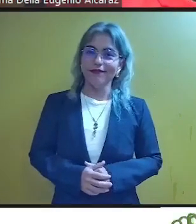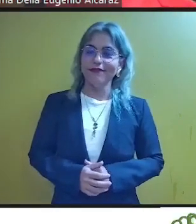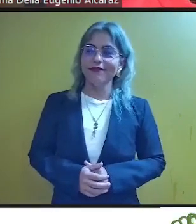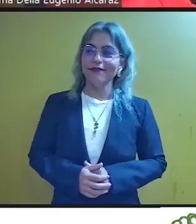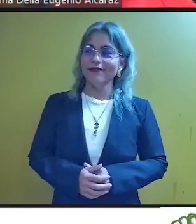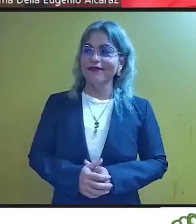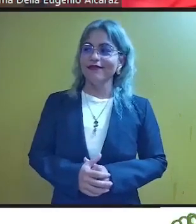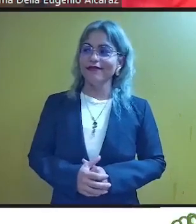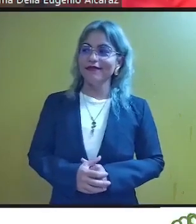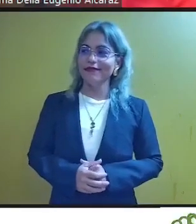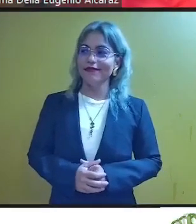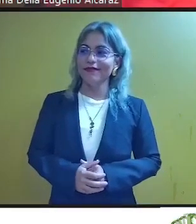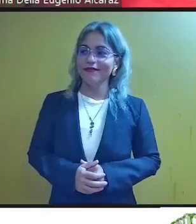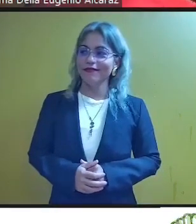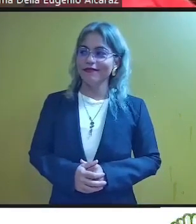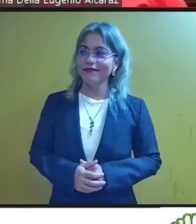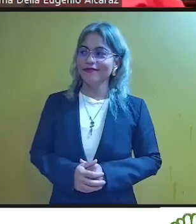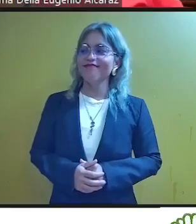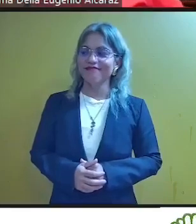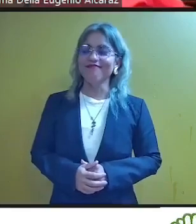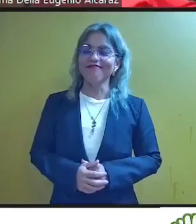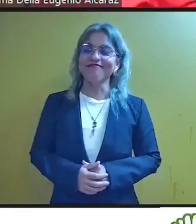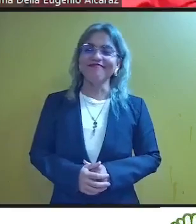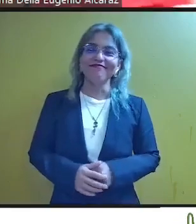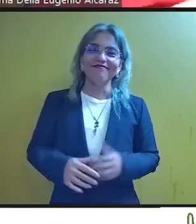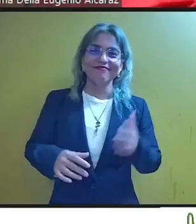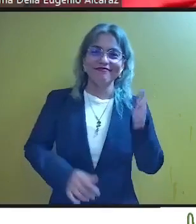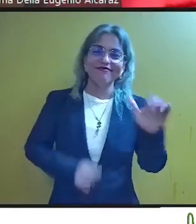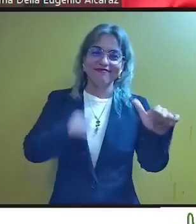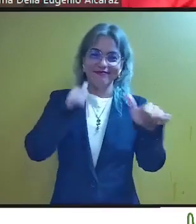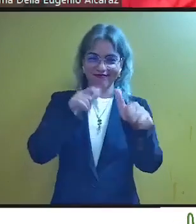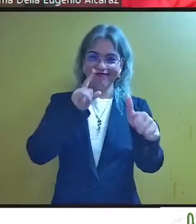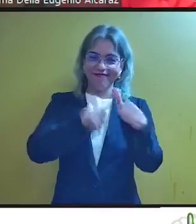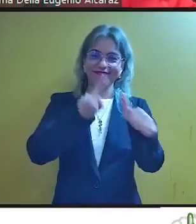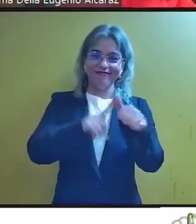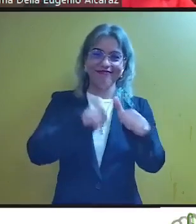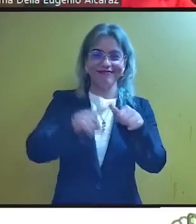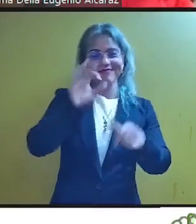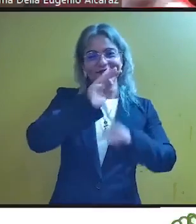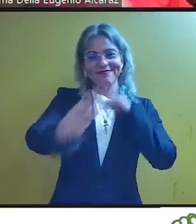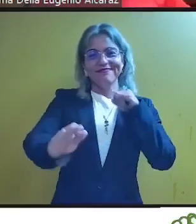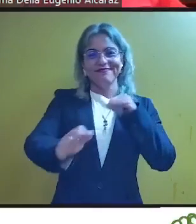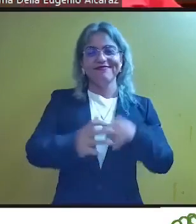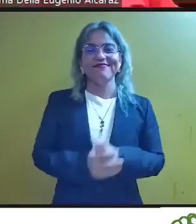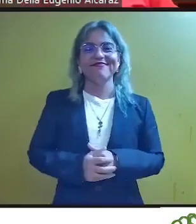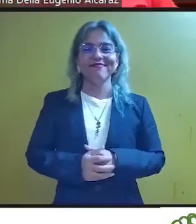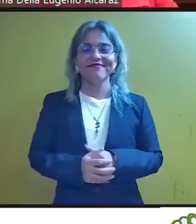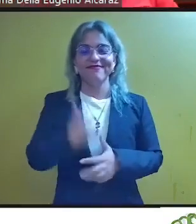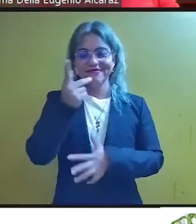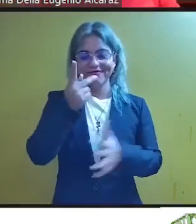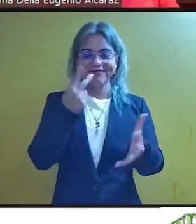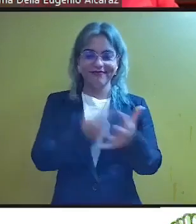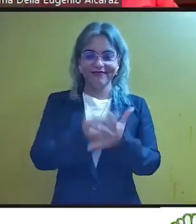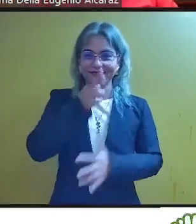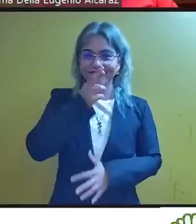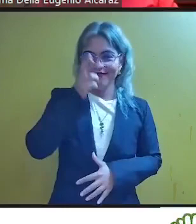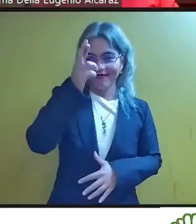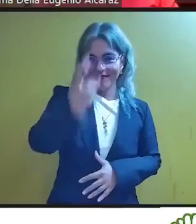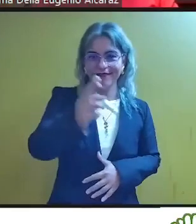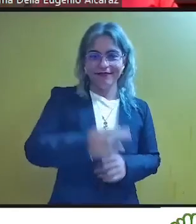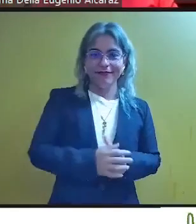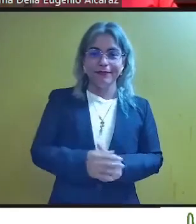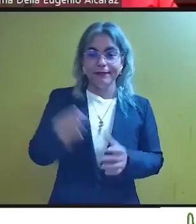Bueno, el último asunto listado para analizar y resolver se trata de un proyecto de resolución relativo